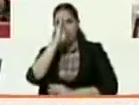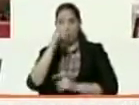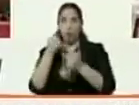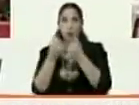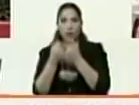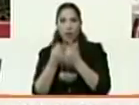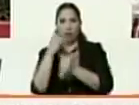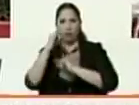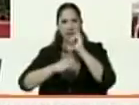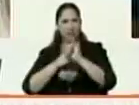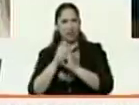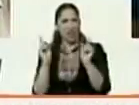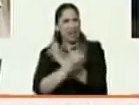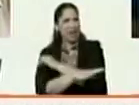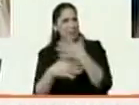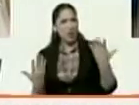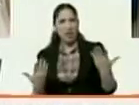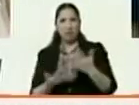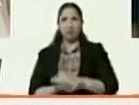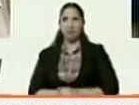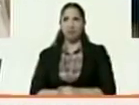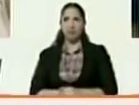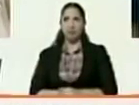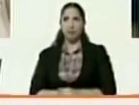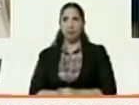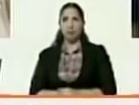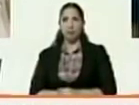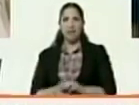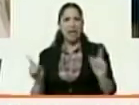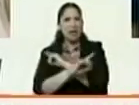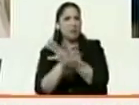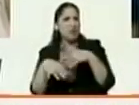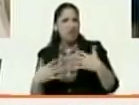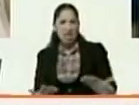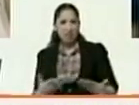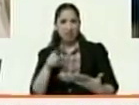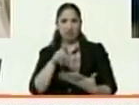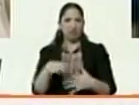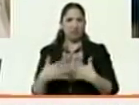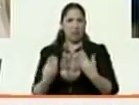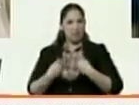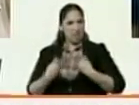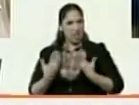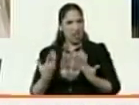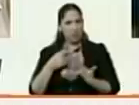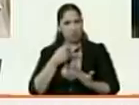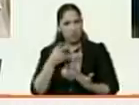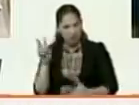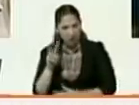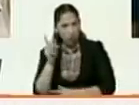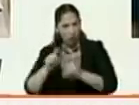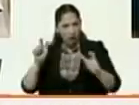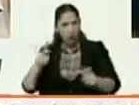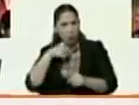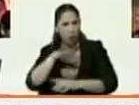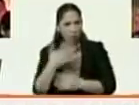Internacional. ¿A cambio de qué? ¿A cambio de qué era eso? De la vida de los venezolanos y las